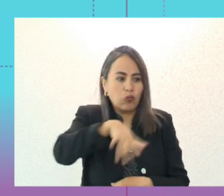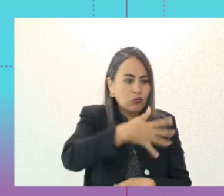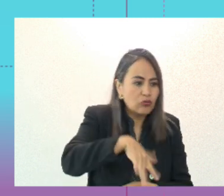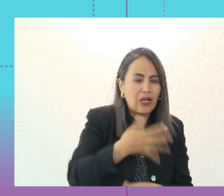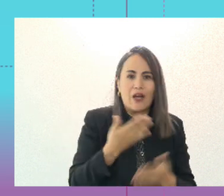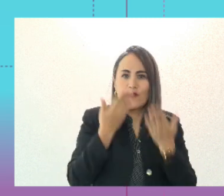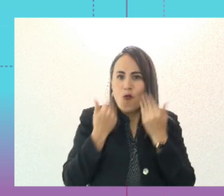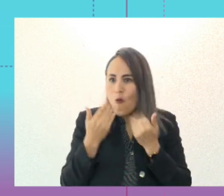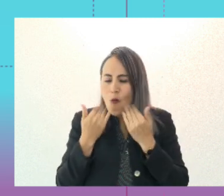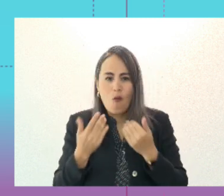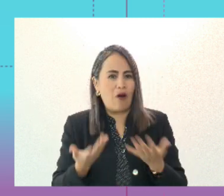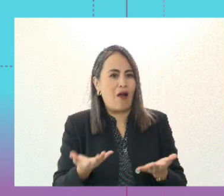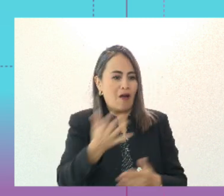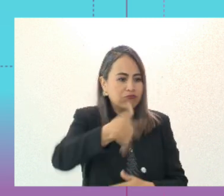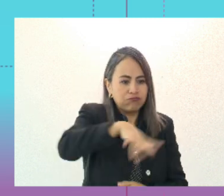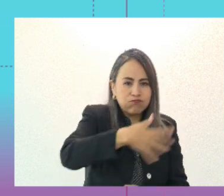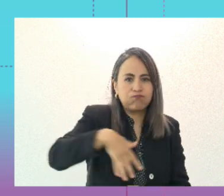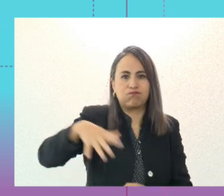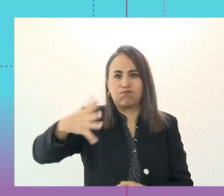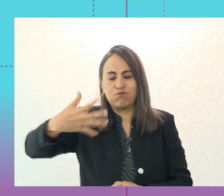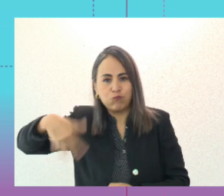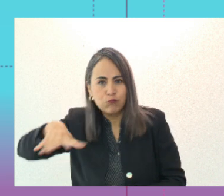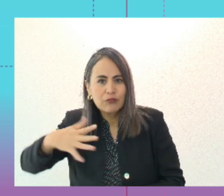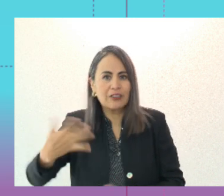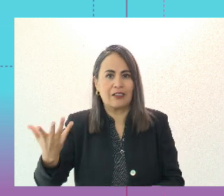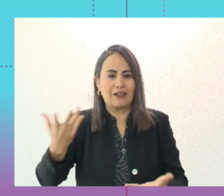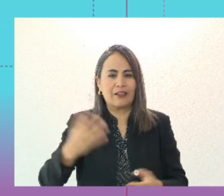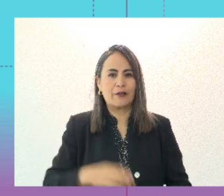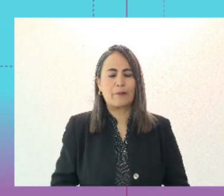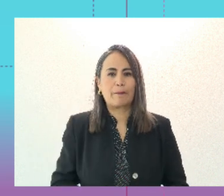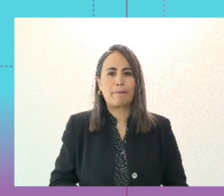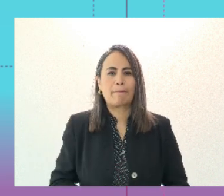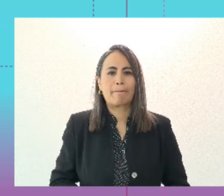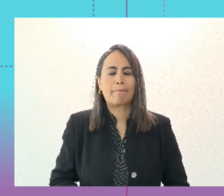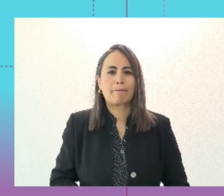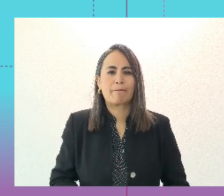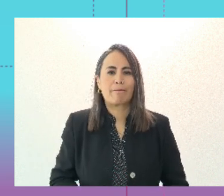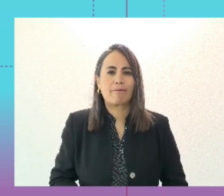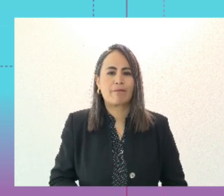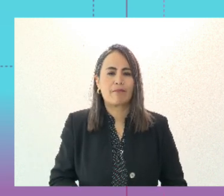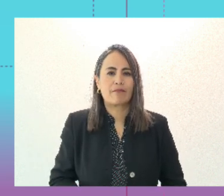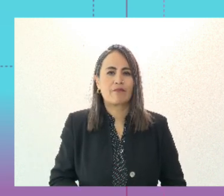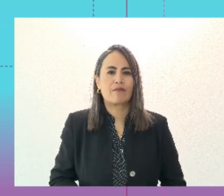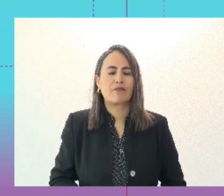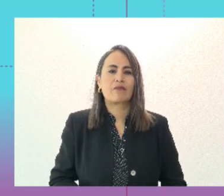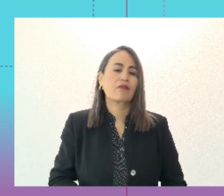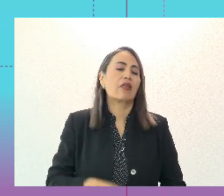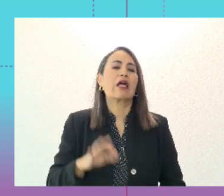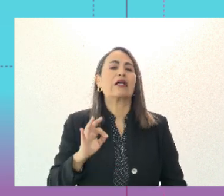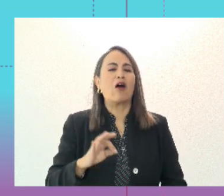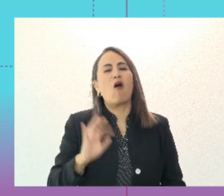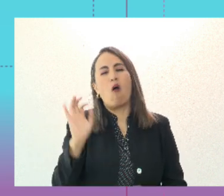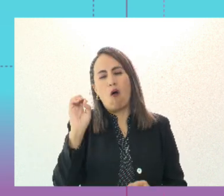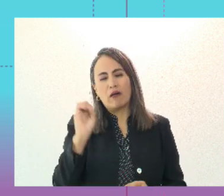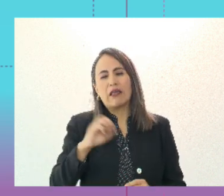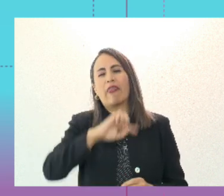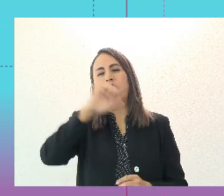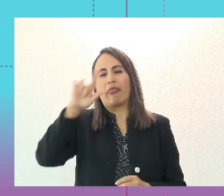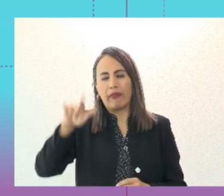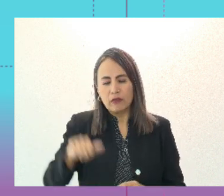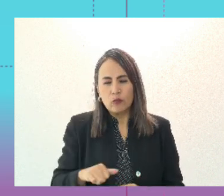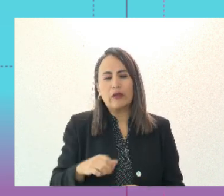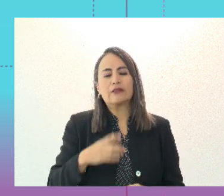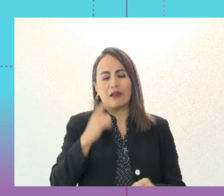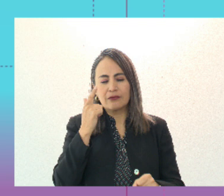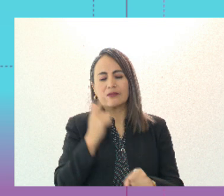encuentra, hasta que por fin tenemos alguna referencia de dónde está y demás.